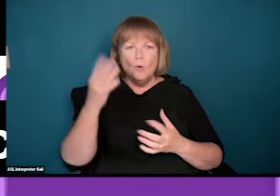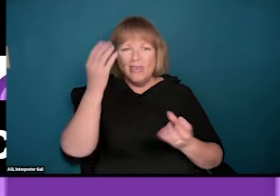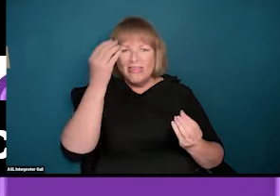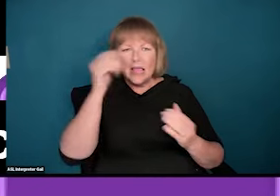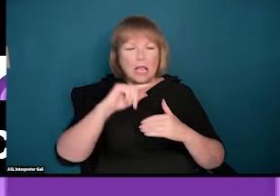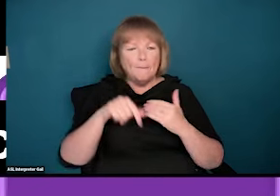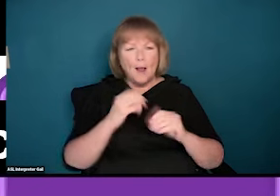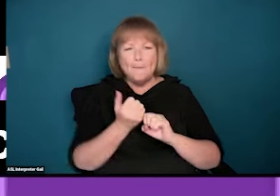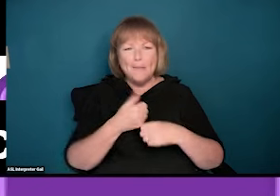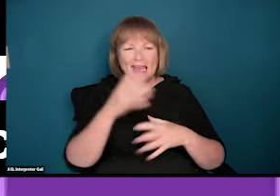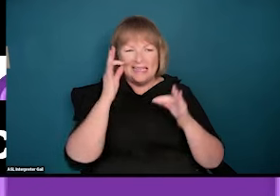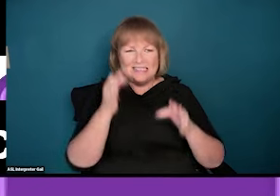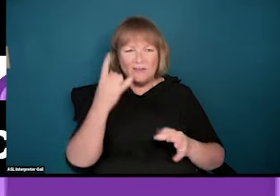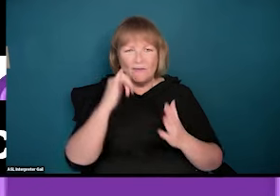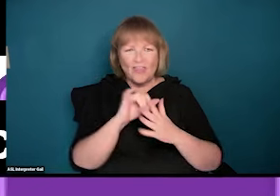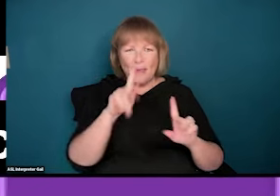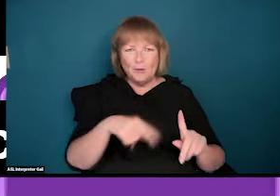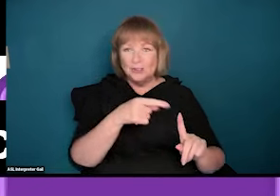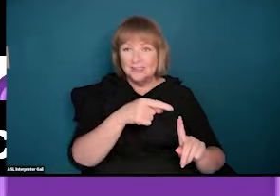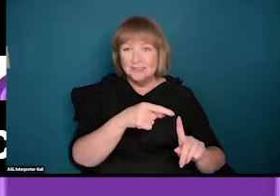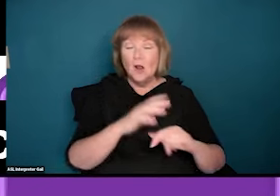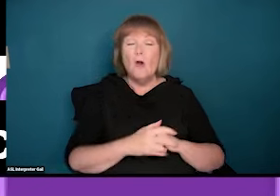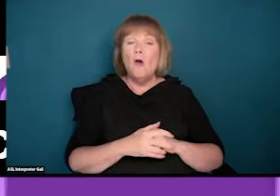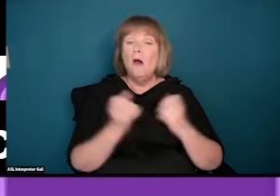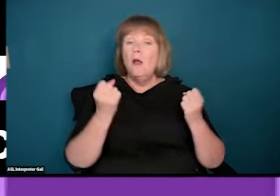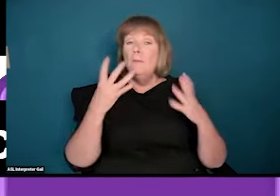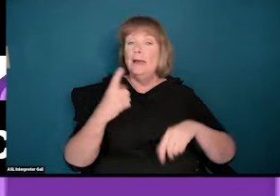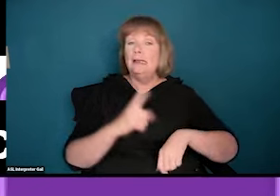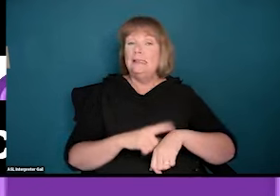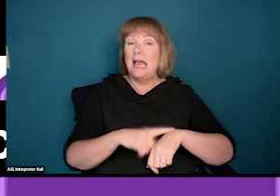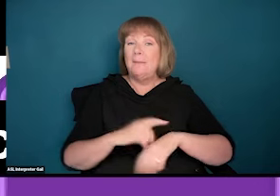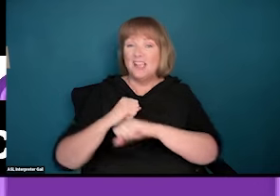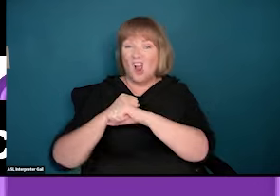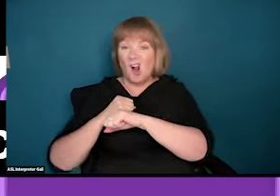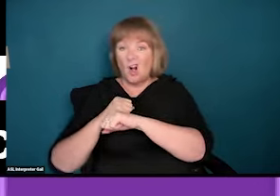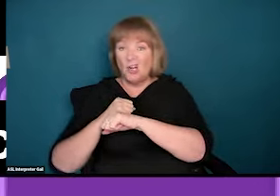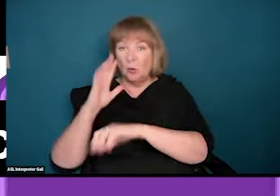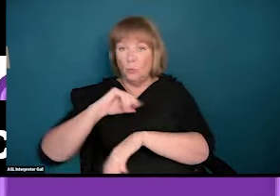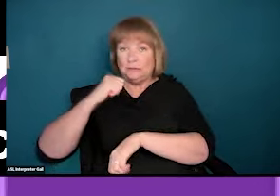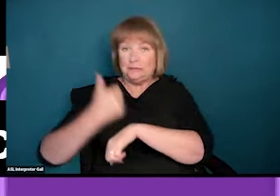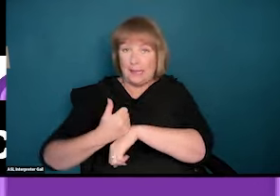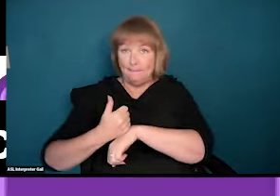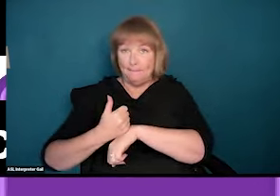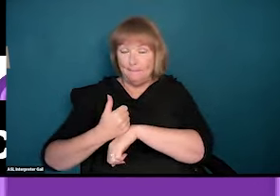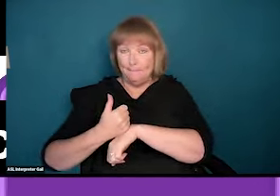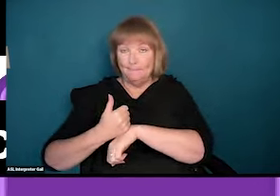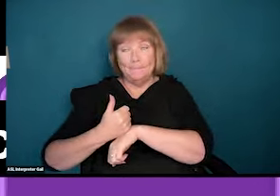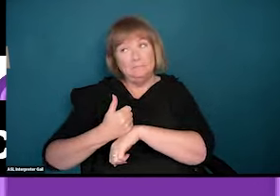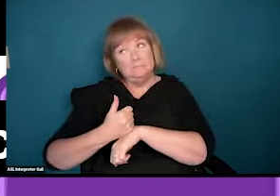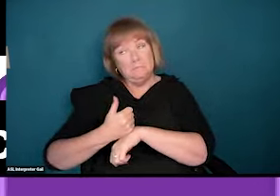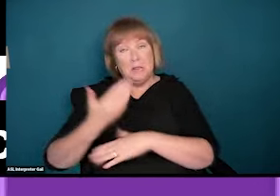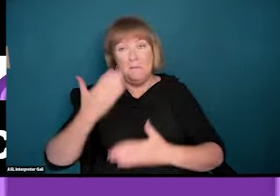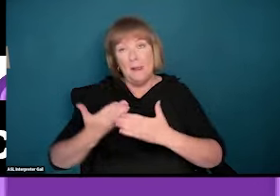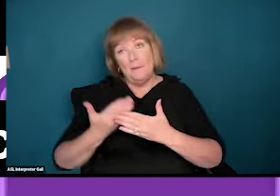menos restrictiva. ¿Cómo va a pensar usted en la toma de decisiones para estas personas? Y muchas veces